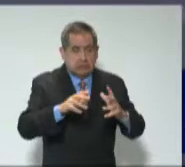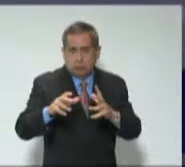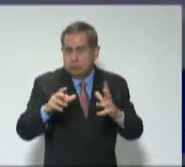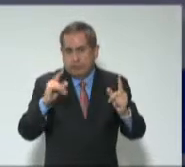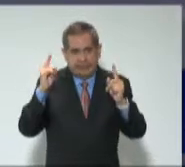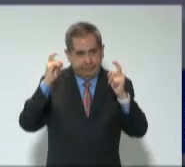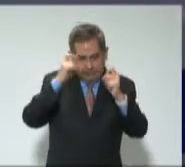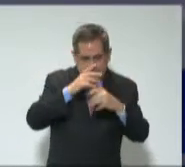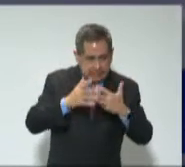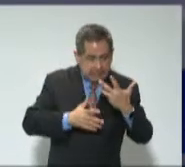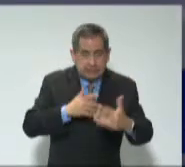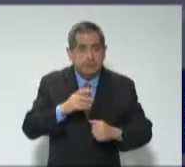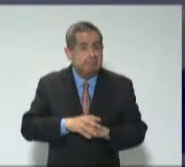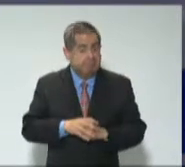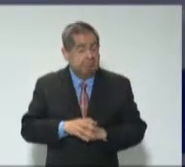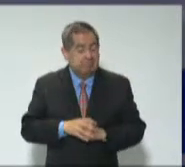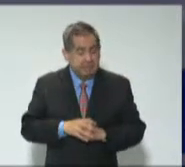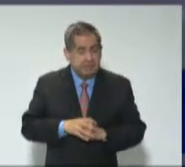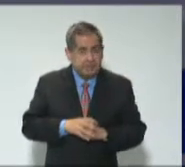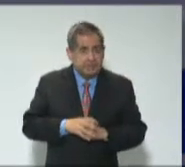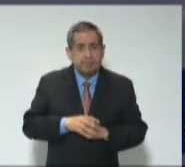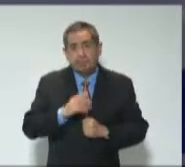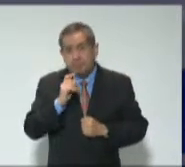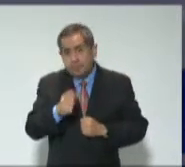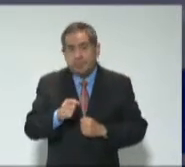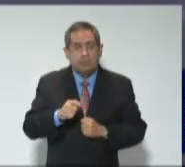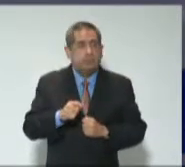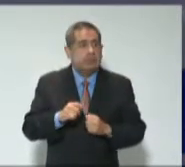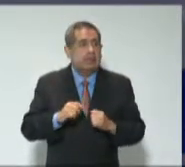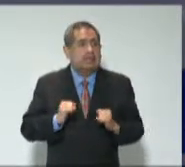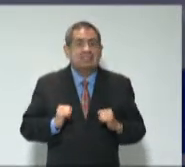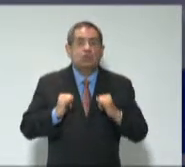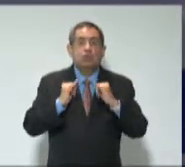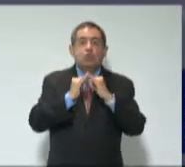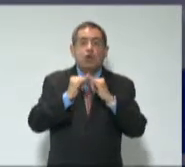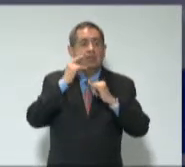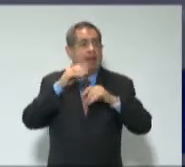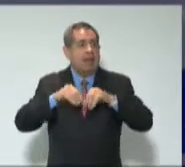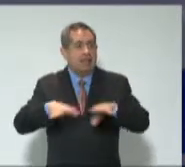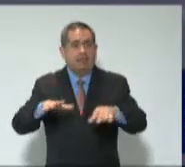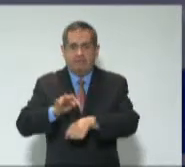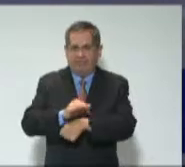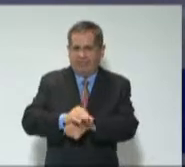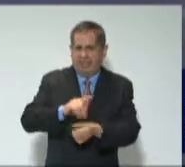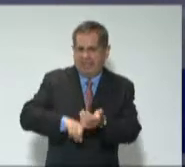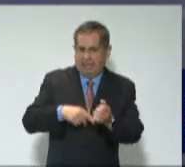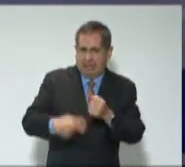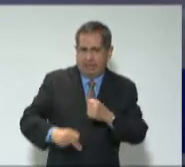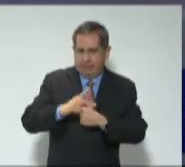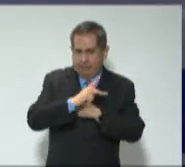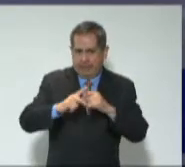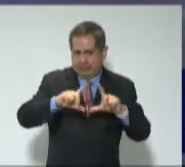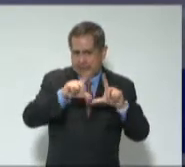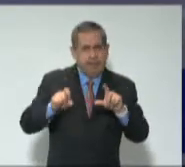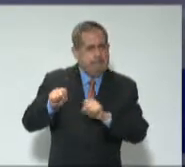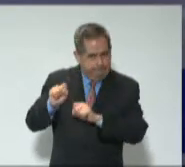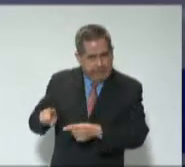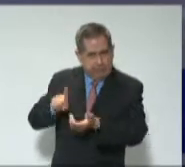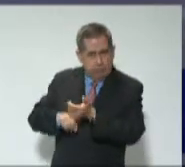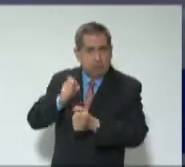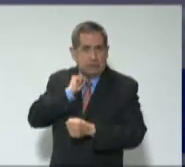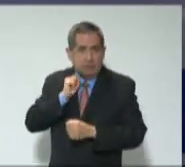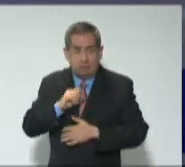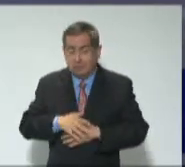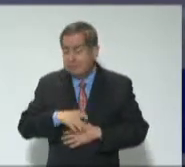las instituciones que funcionan En beneficio de nuestra República y lo digo desde el senado